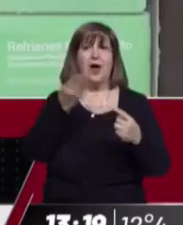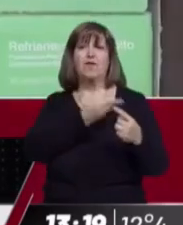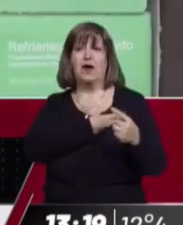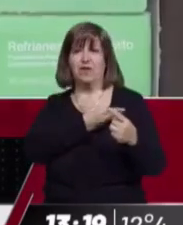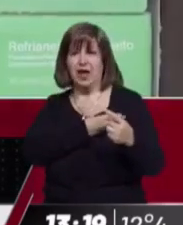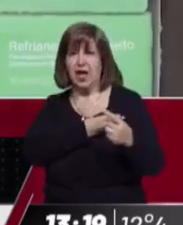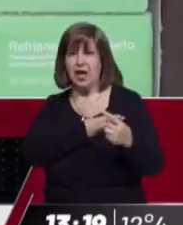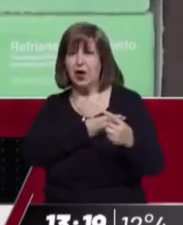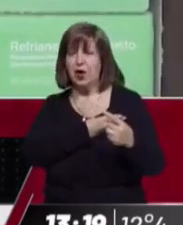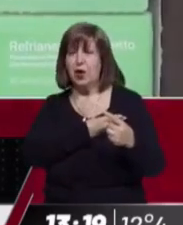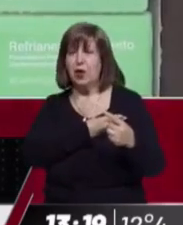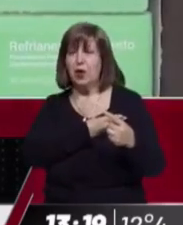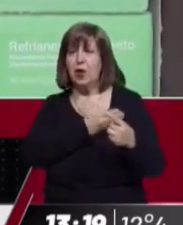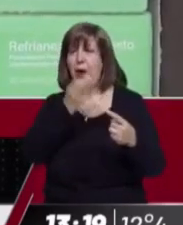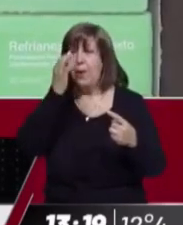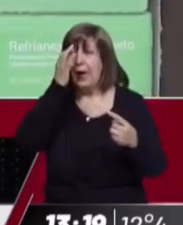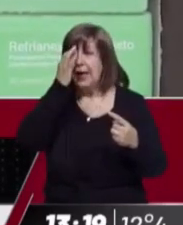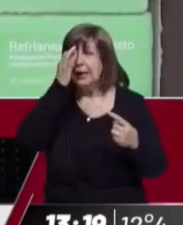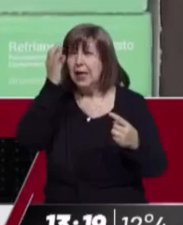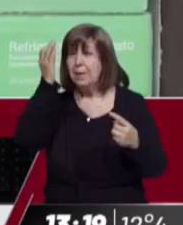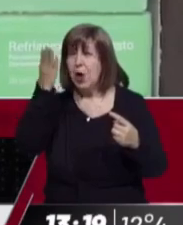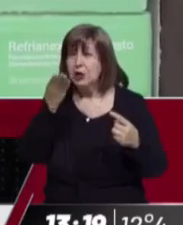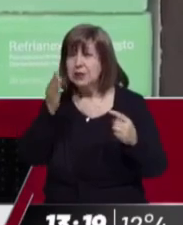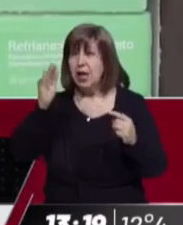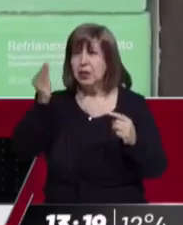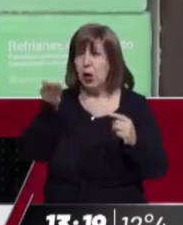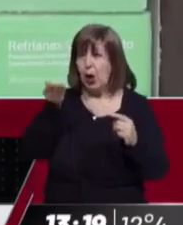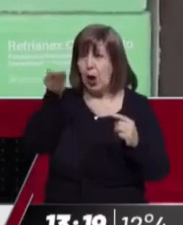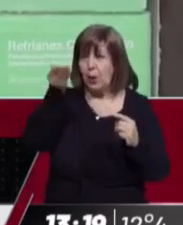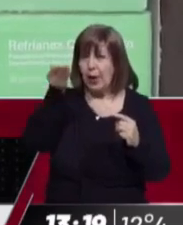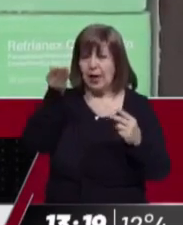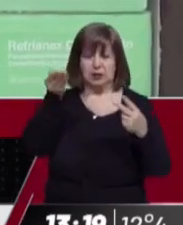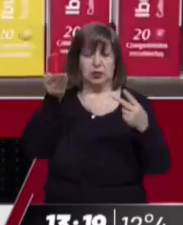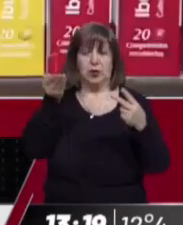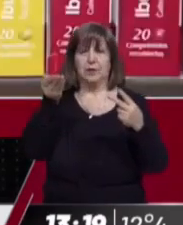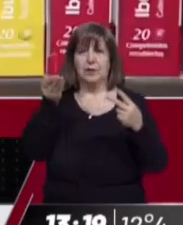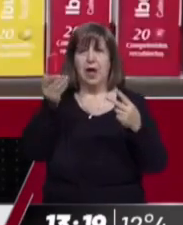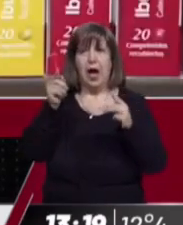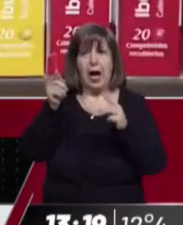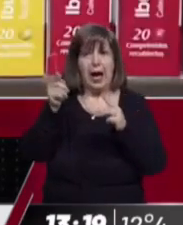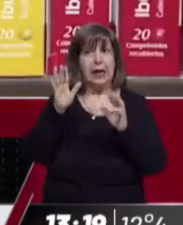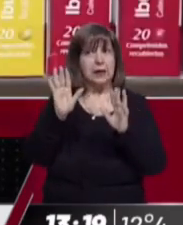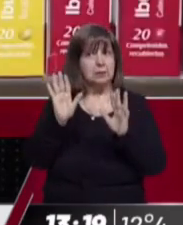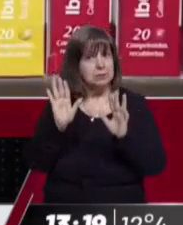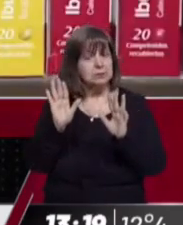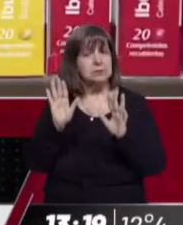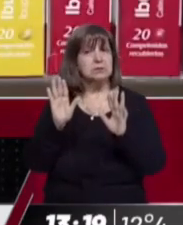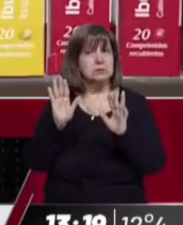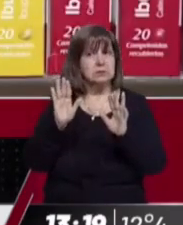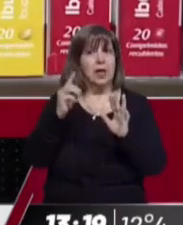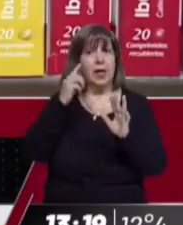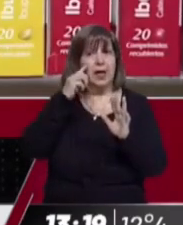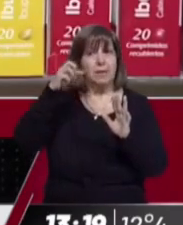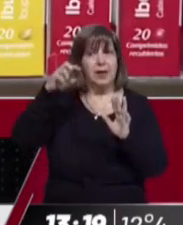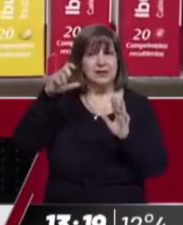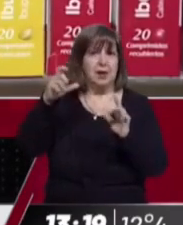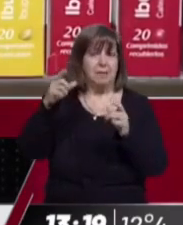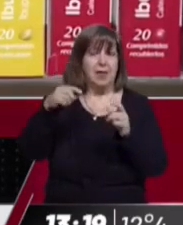febrero fue alrededor de un 20 ya fue bajando Ahí estuvimos acompañando al ipc